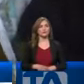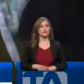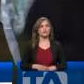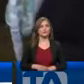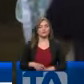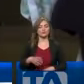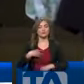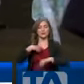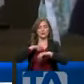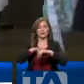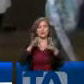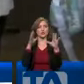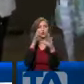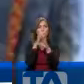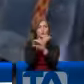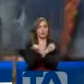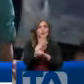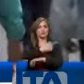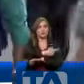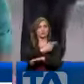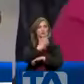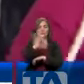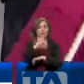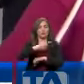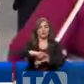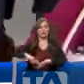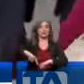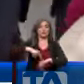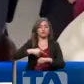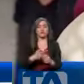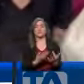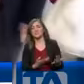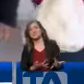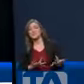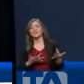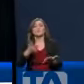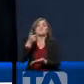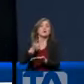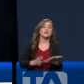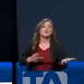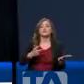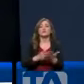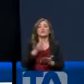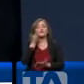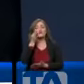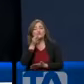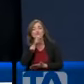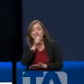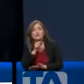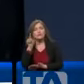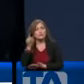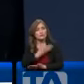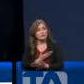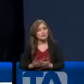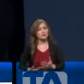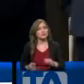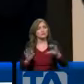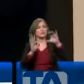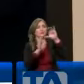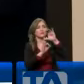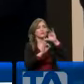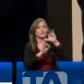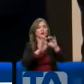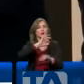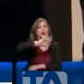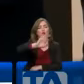Entrando la noche después de un día largo lleno de intriga por conocer el futuro del presidente del Consejo de Participación Ciudadana Transitorio